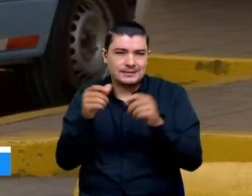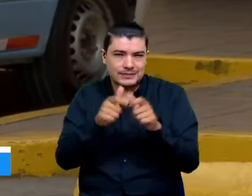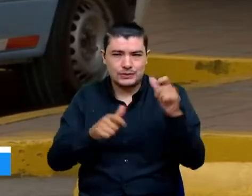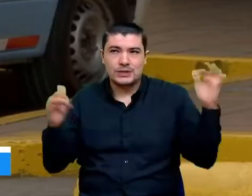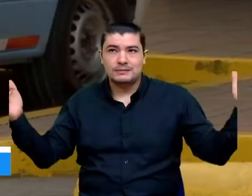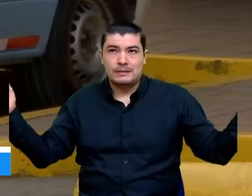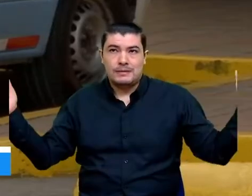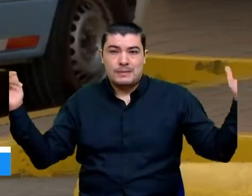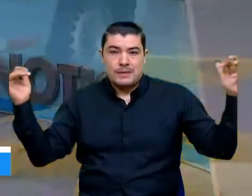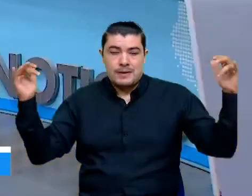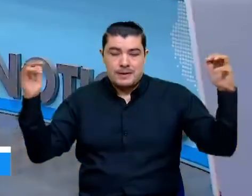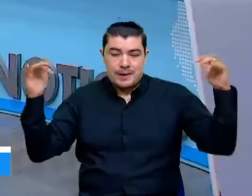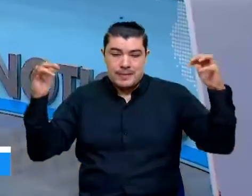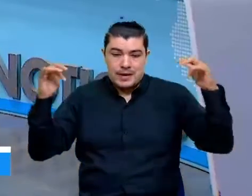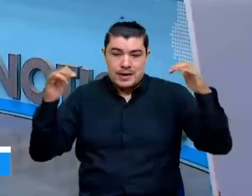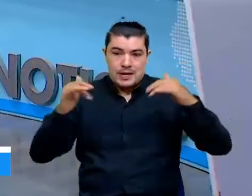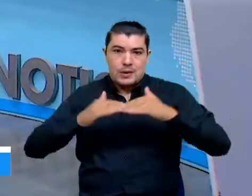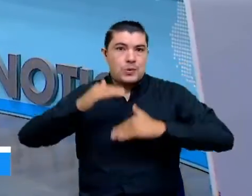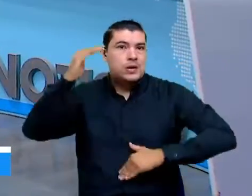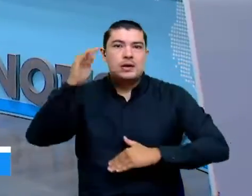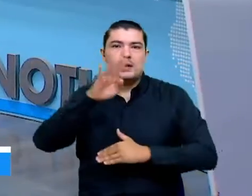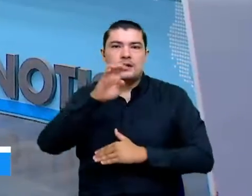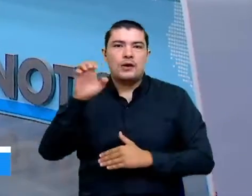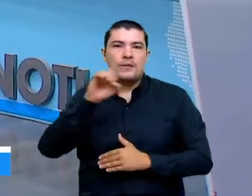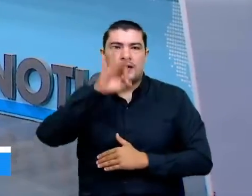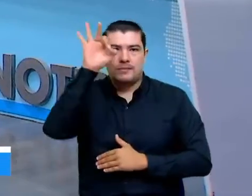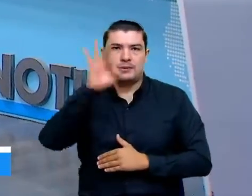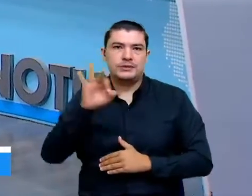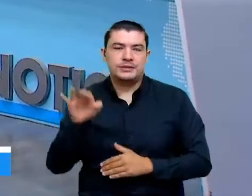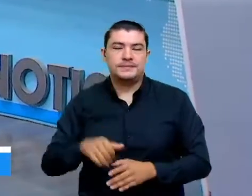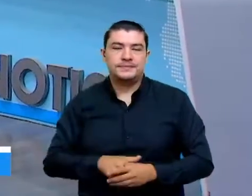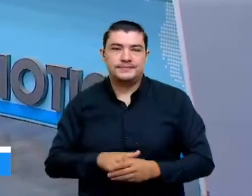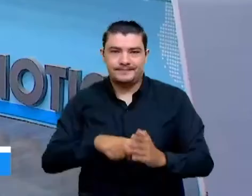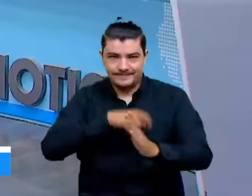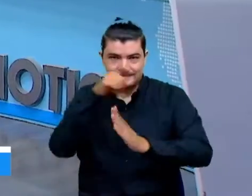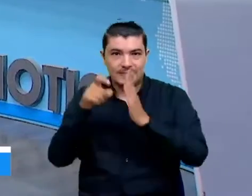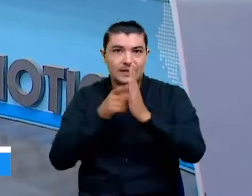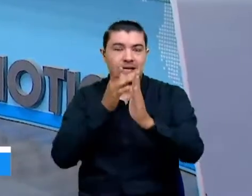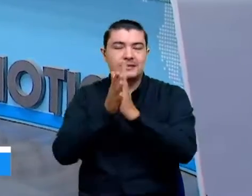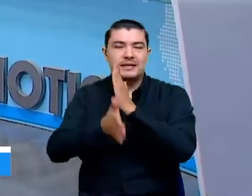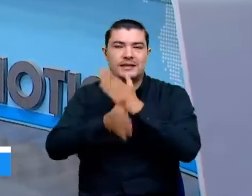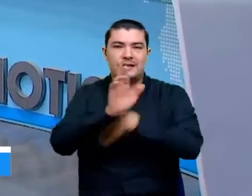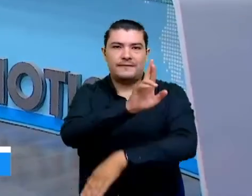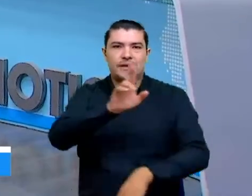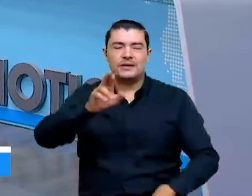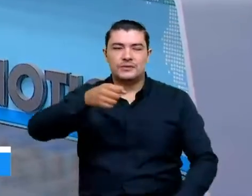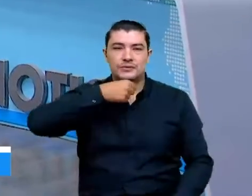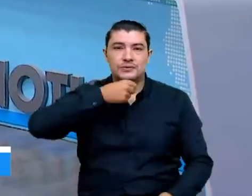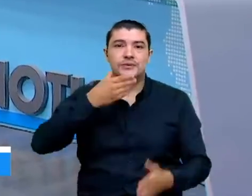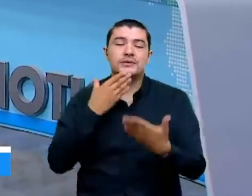pasajeros, aumenten un 90%. Esa es toda la información por el momento. Karina Chacón Díaz para Oriente Noticias. Estamos informando.